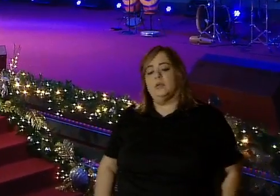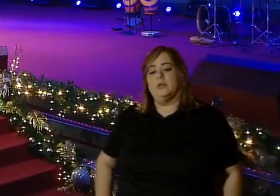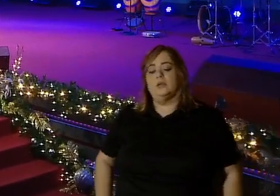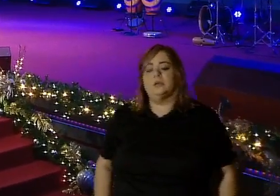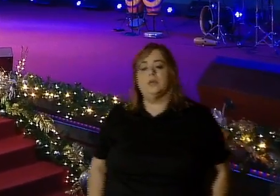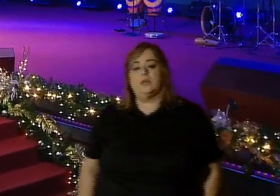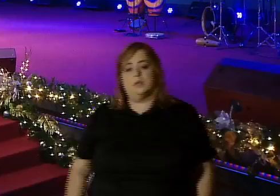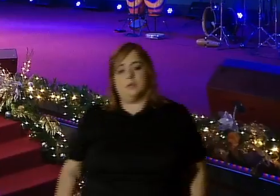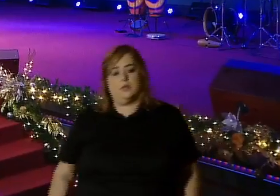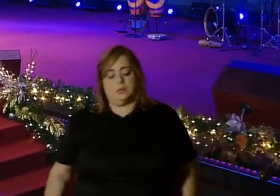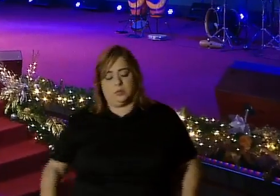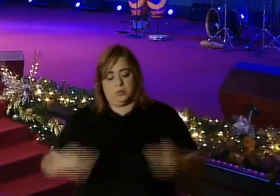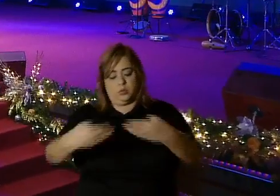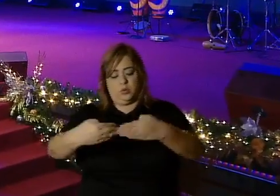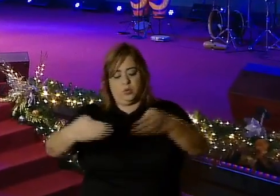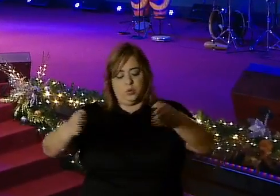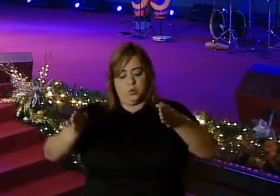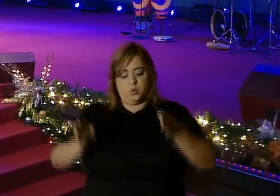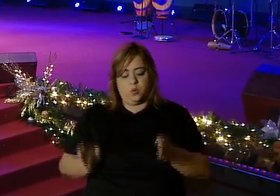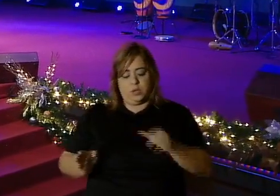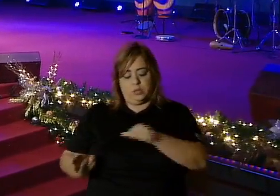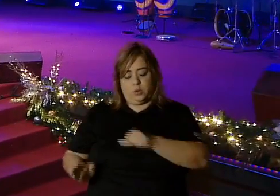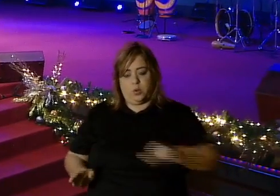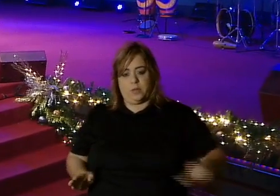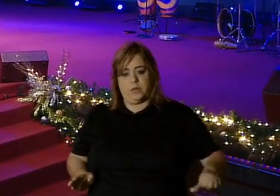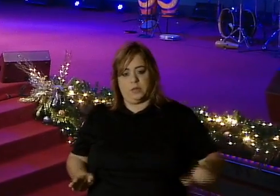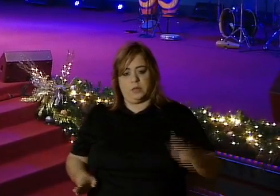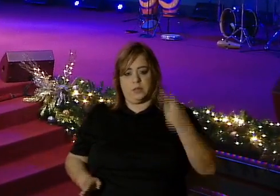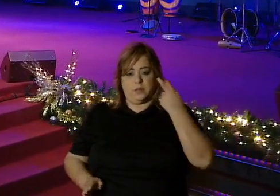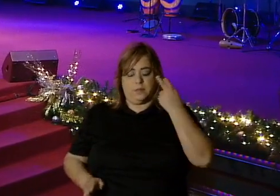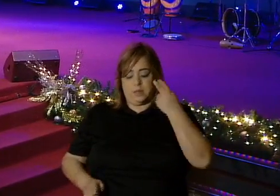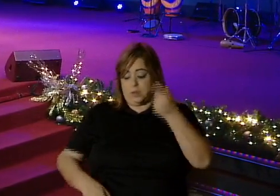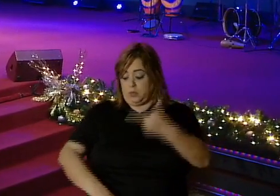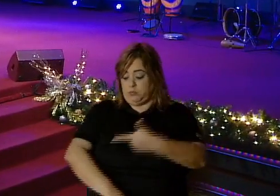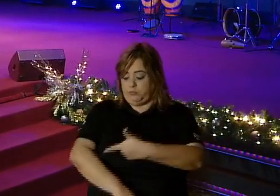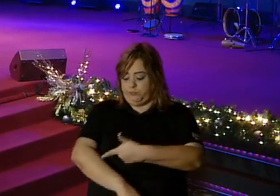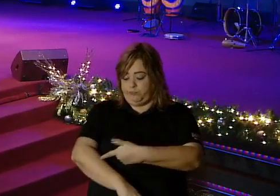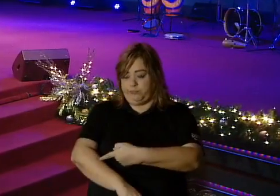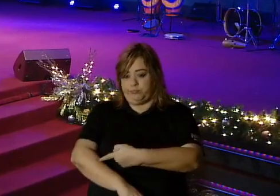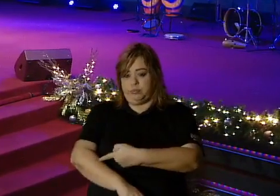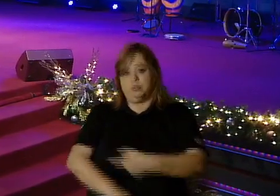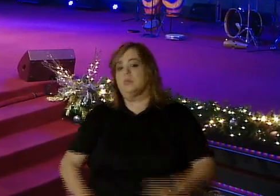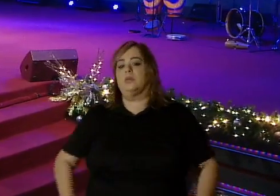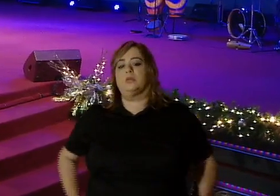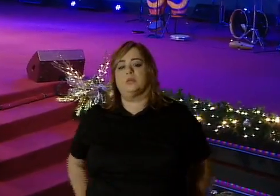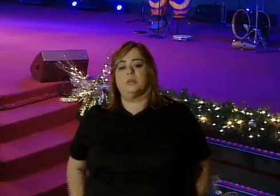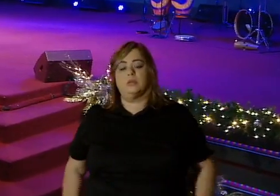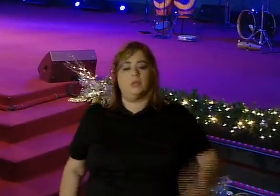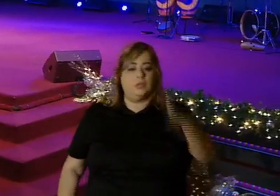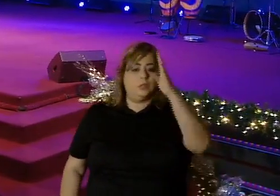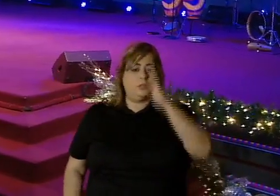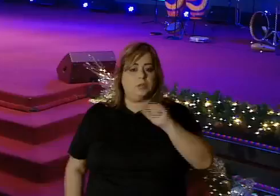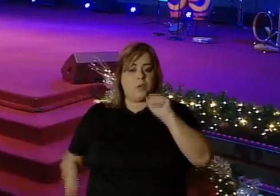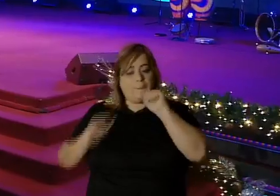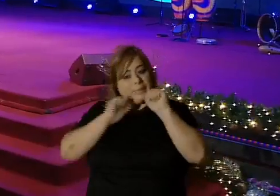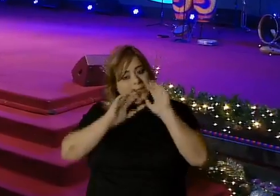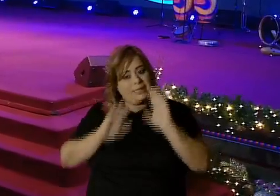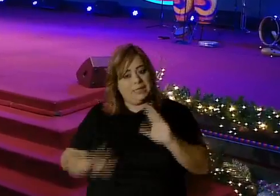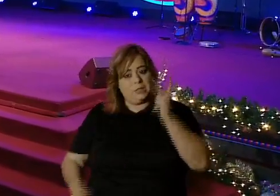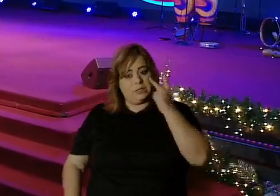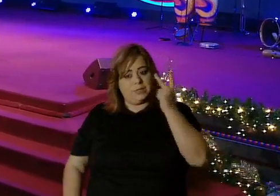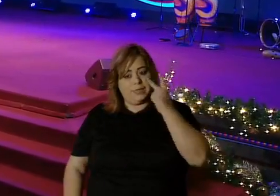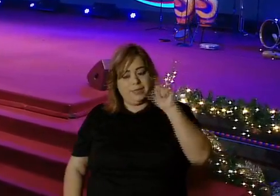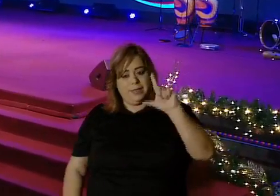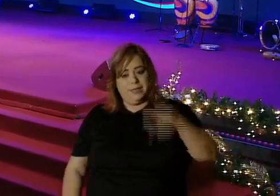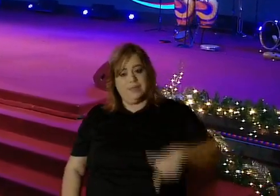Y cuando me pusieron la inyeccioncita esa que empieza la cosa como, Dios los bendiga, nos vemos ahorita.